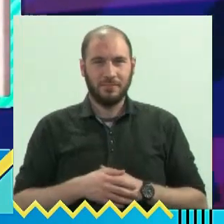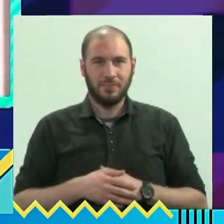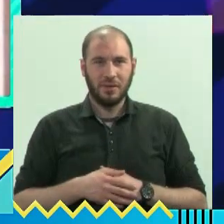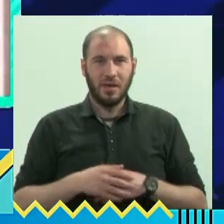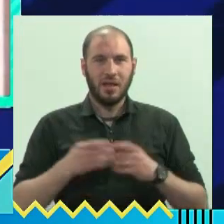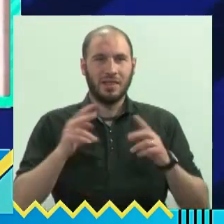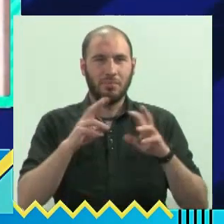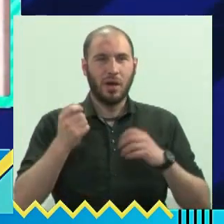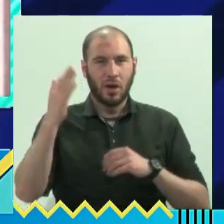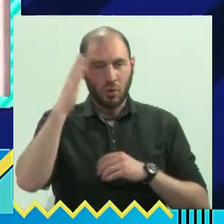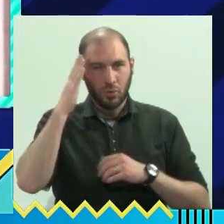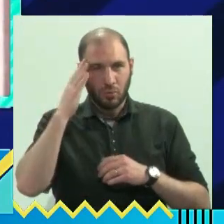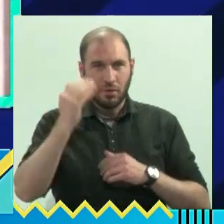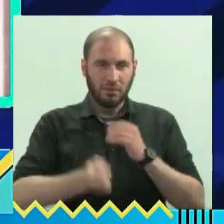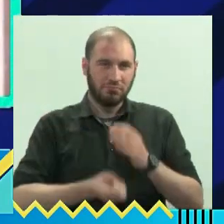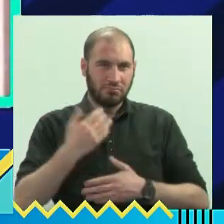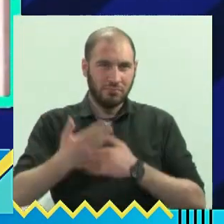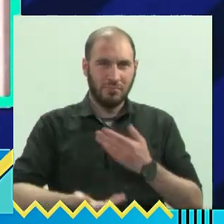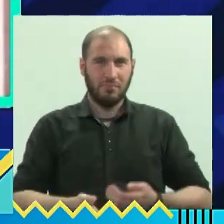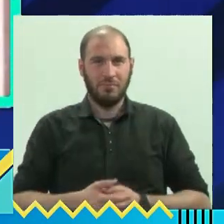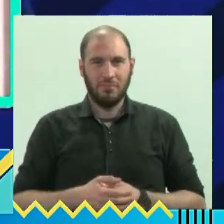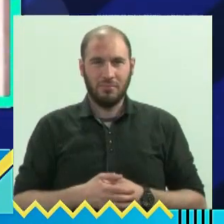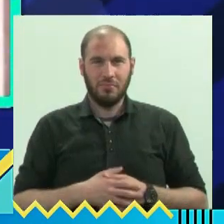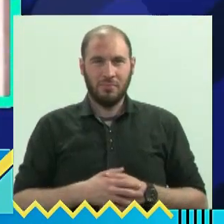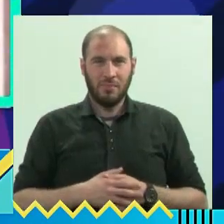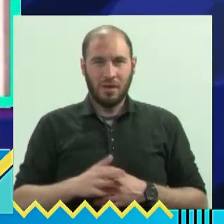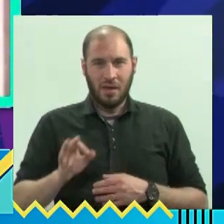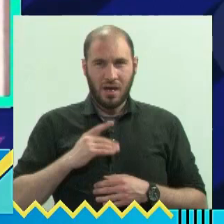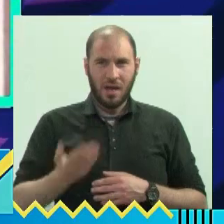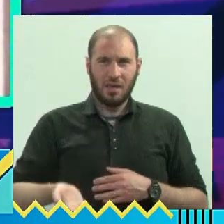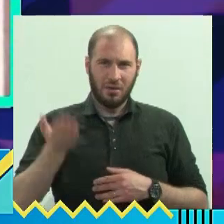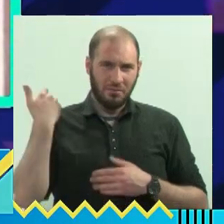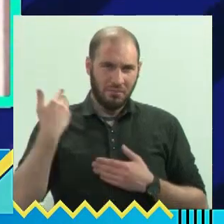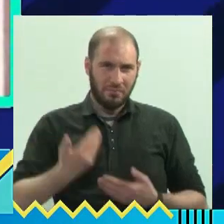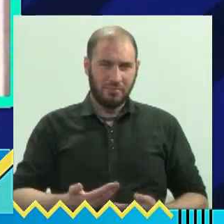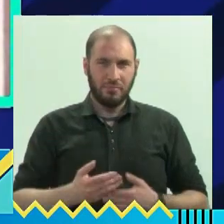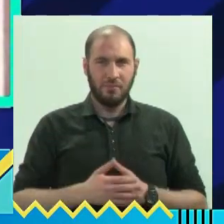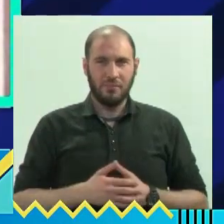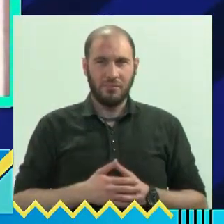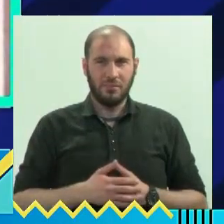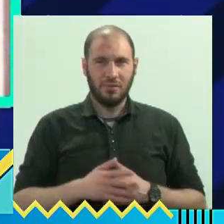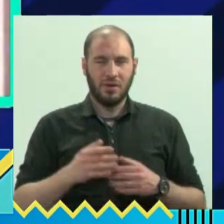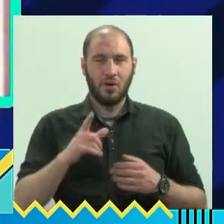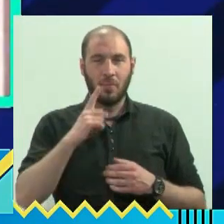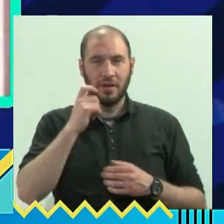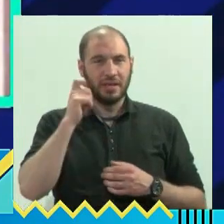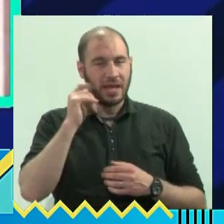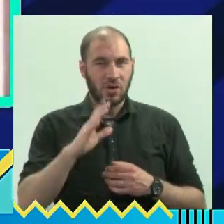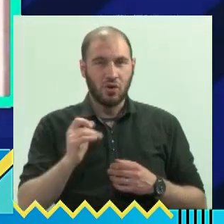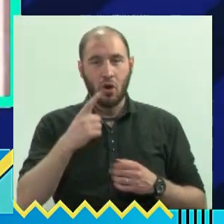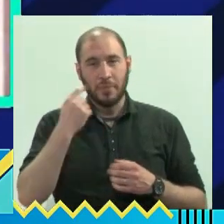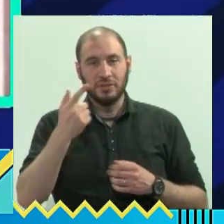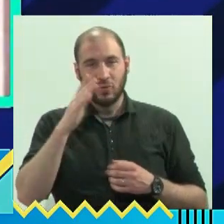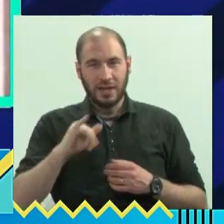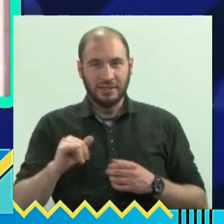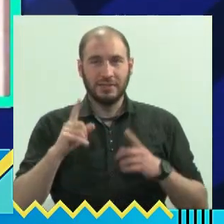productos culturales que se van generando, ¿no? Desde hace unos años atrás, bastantes años atrás, la canción de León Gieco. Hoy en día el Flaco Suárez, Ernesto